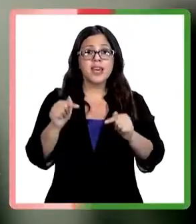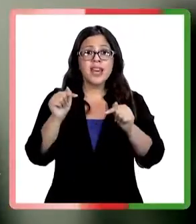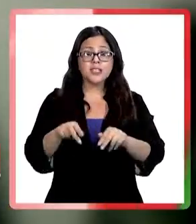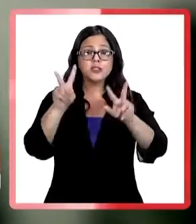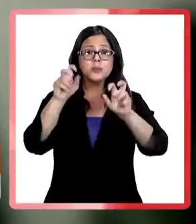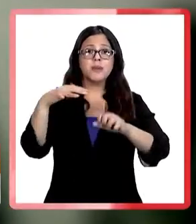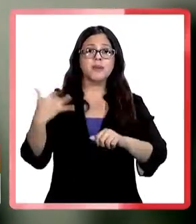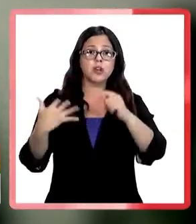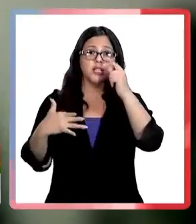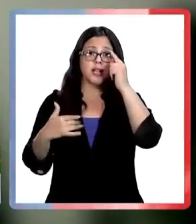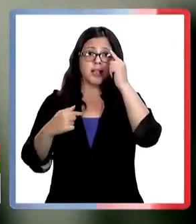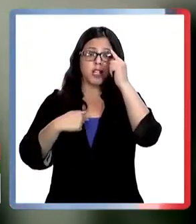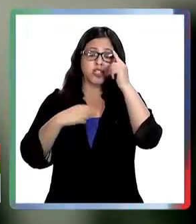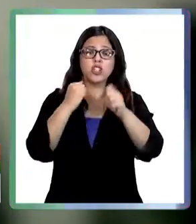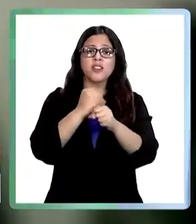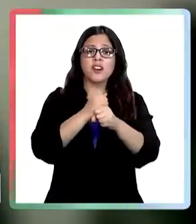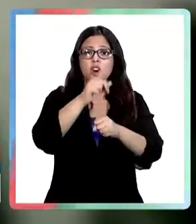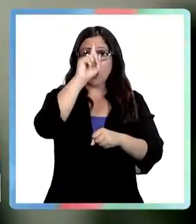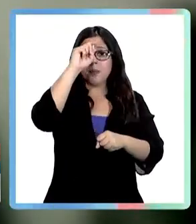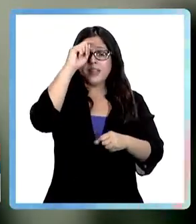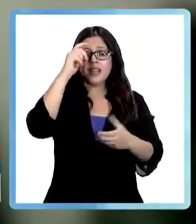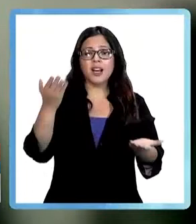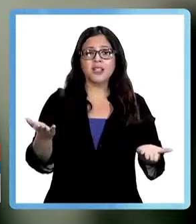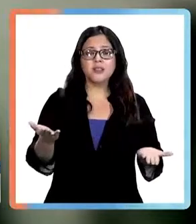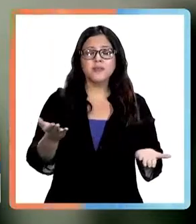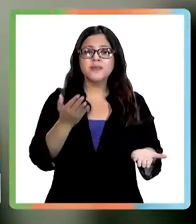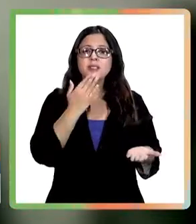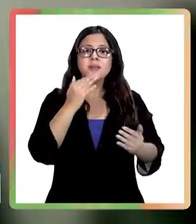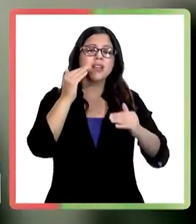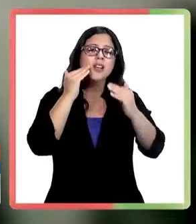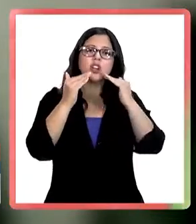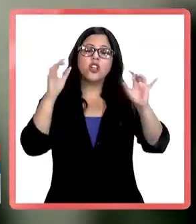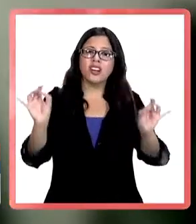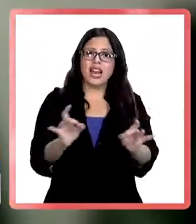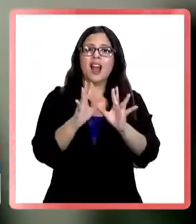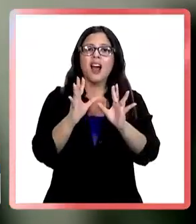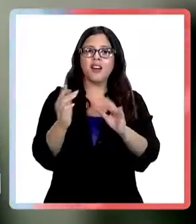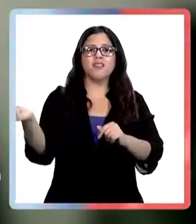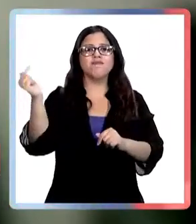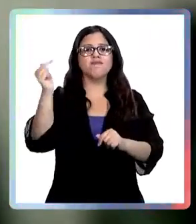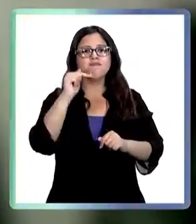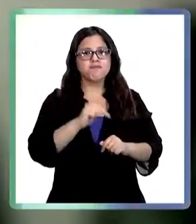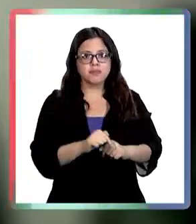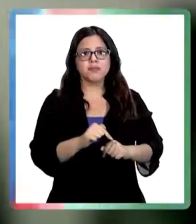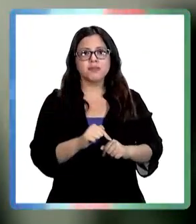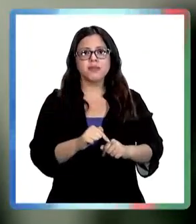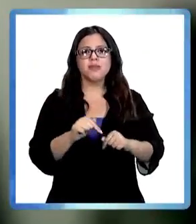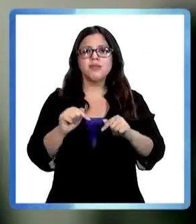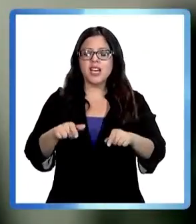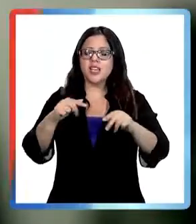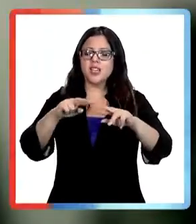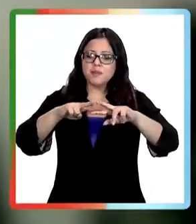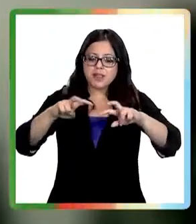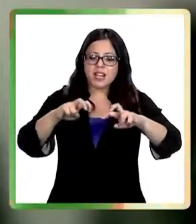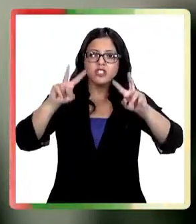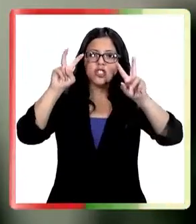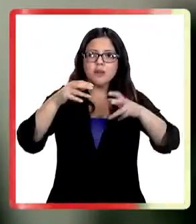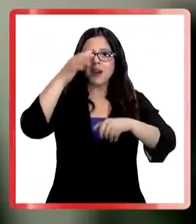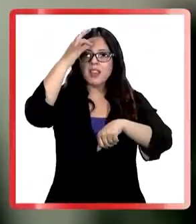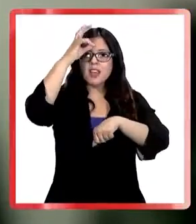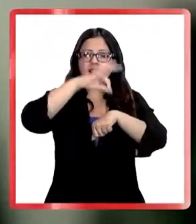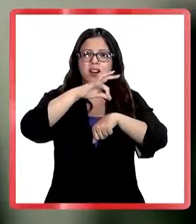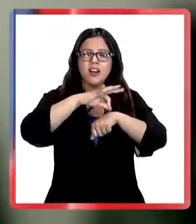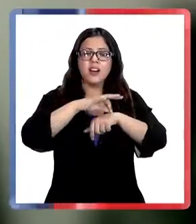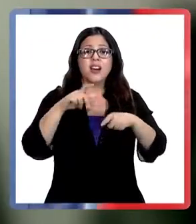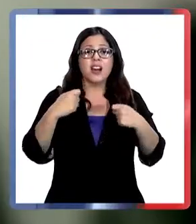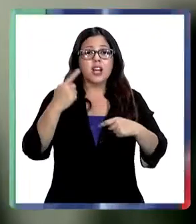Ese es un punto muy importante. Yo que trabajo en el hospital y que llegan los niños más graves, y que les hacemos estudio de virus, porque es un estudio